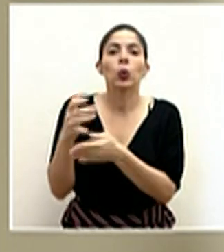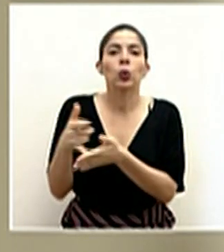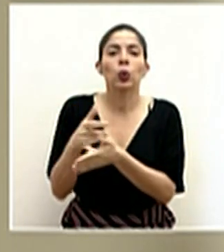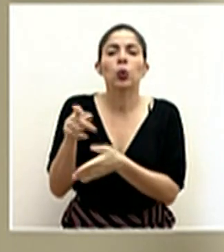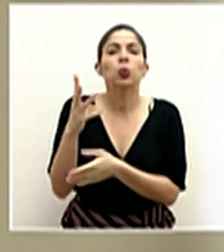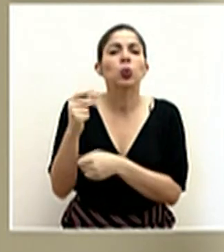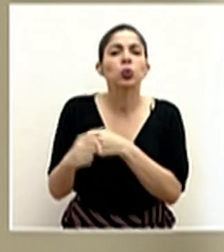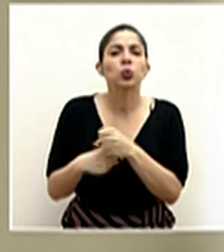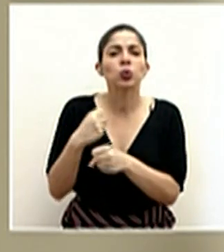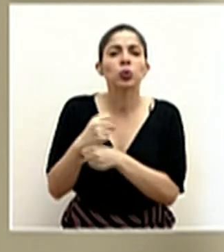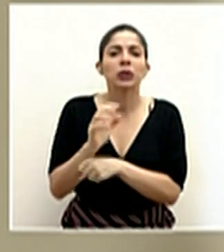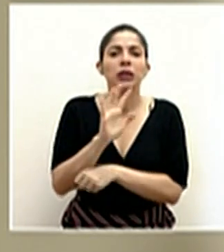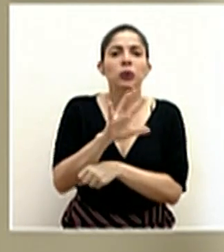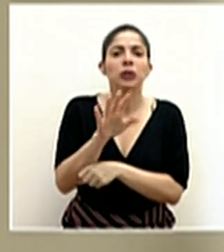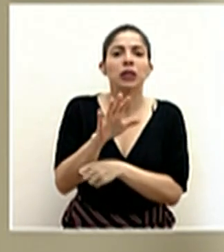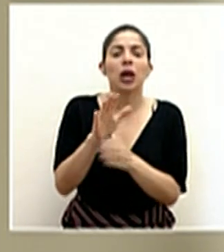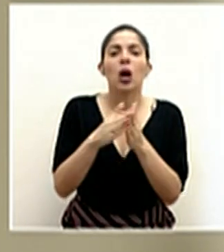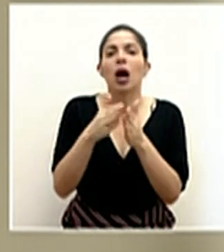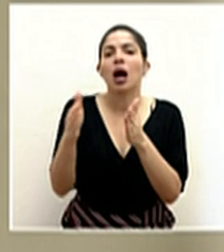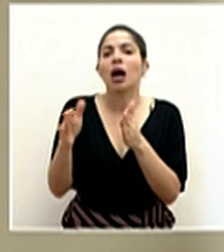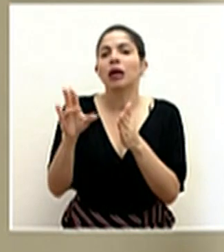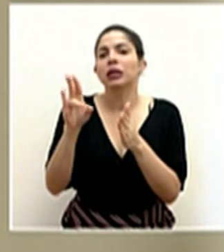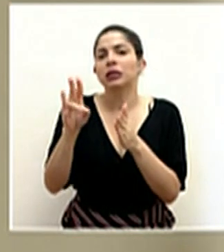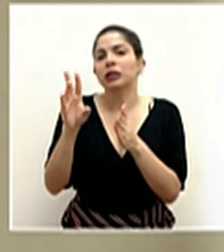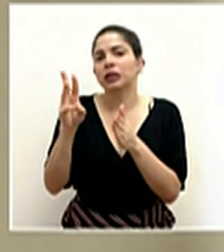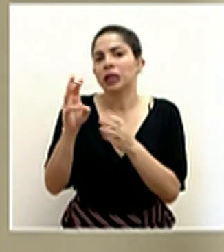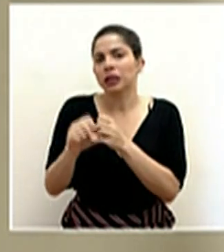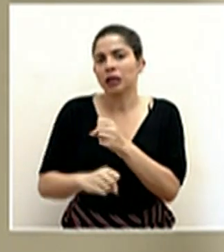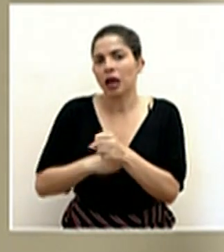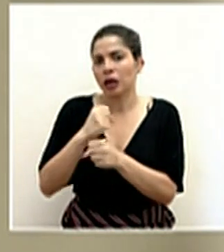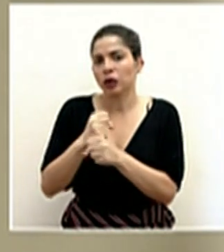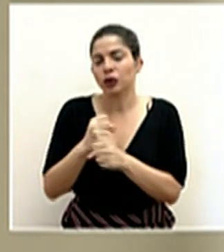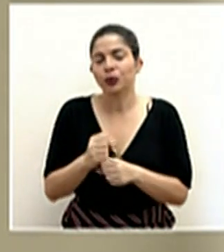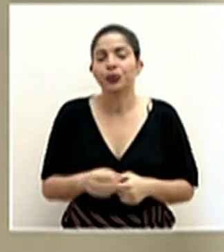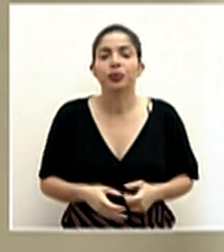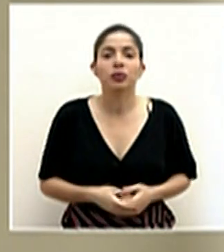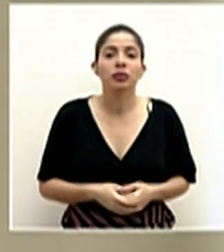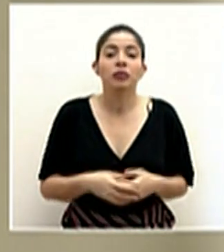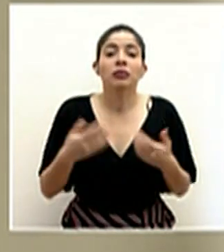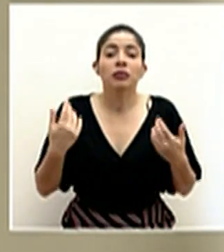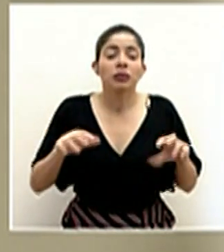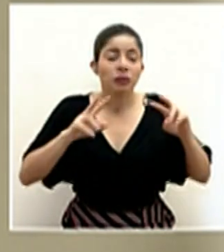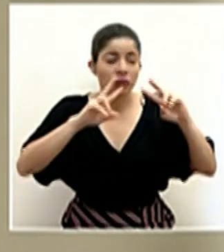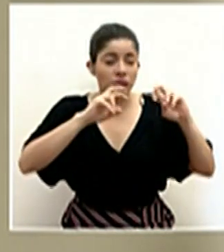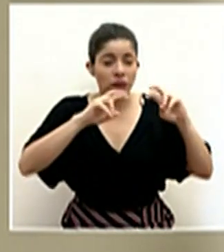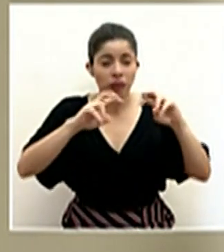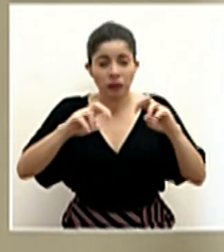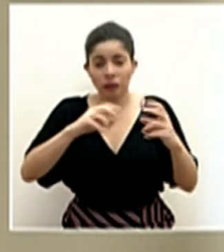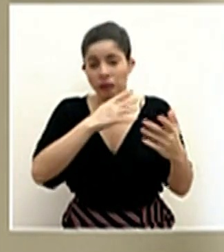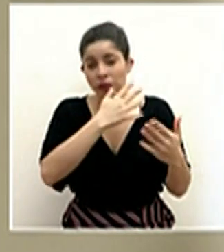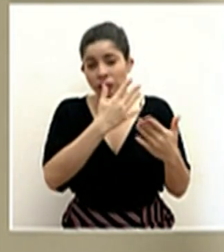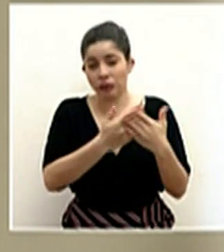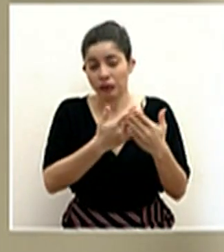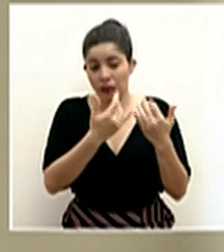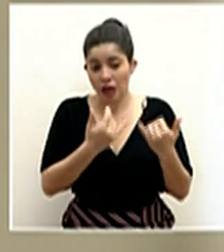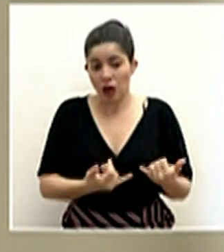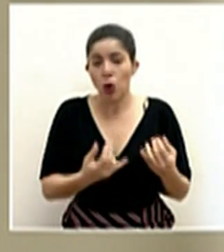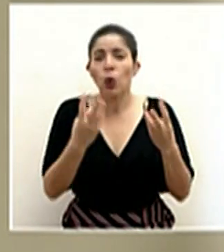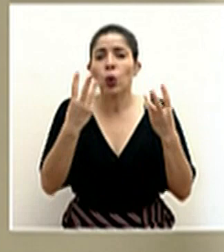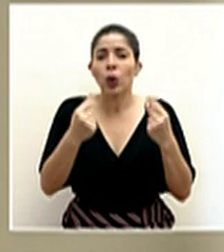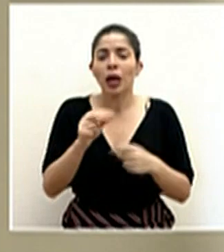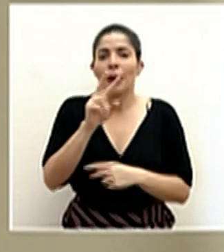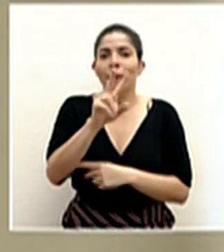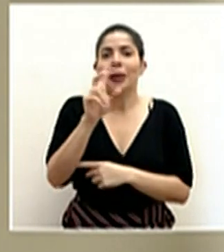de edad va desde los 55 hasta los 76 años y hemos procesado hasta el día de hoy